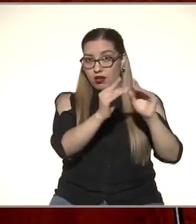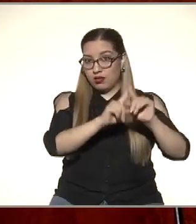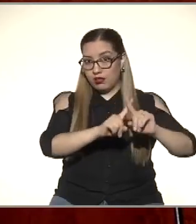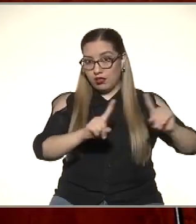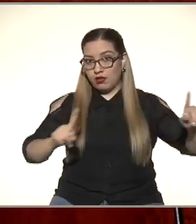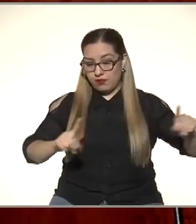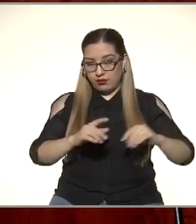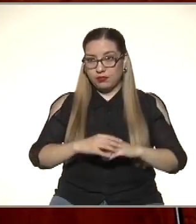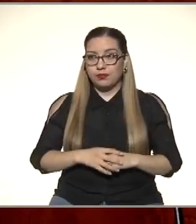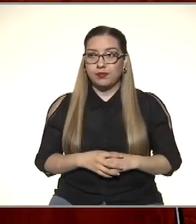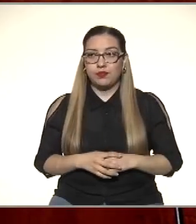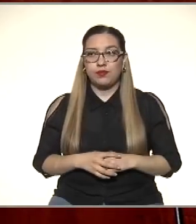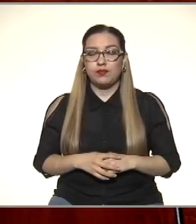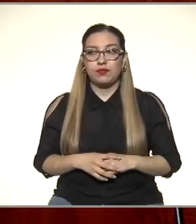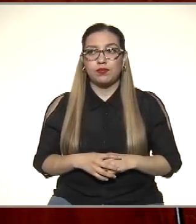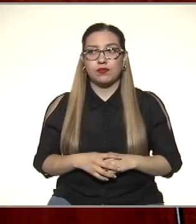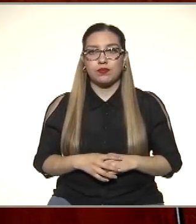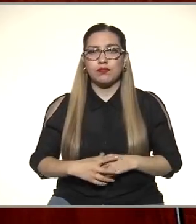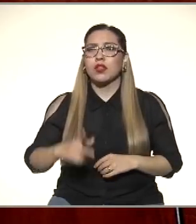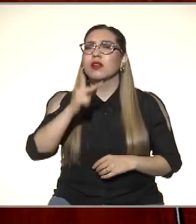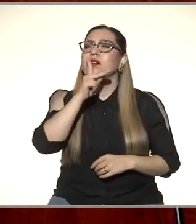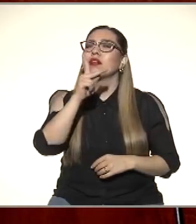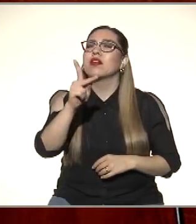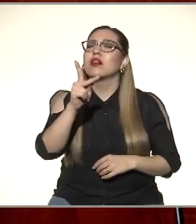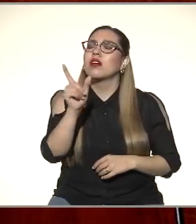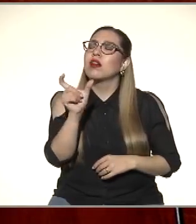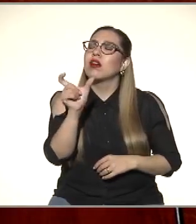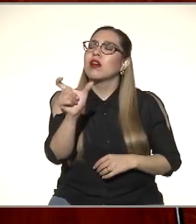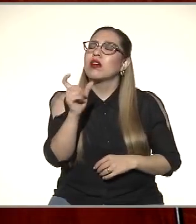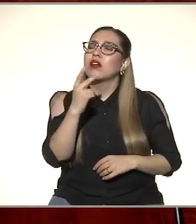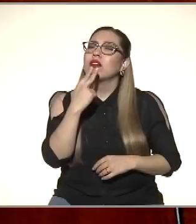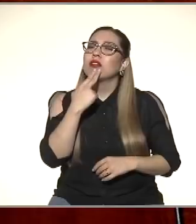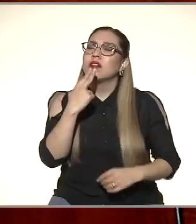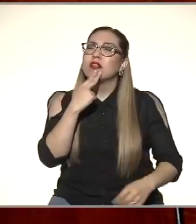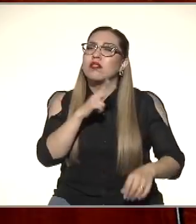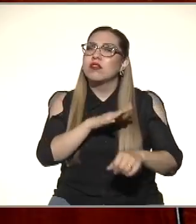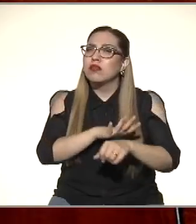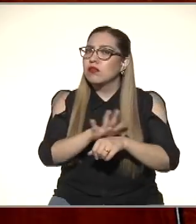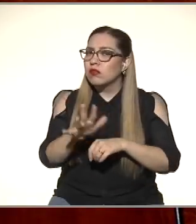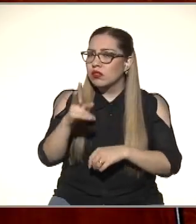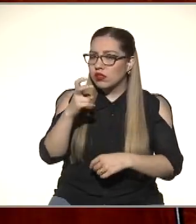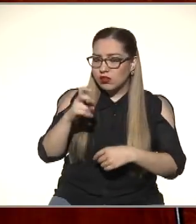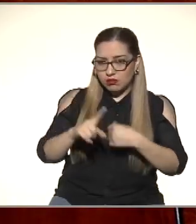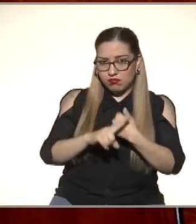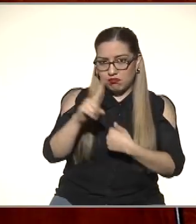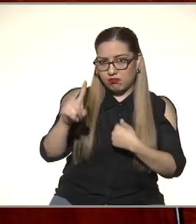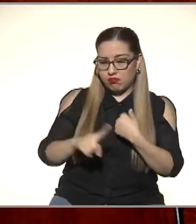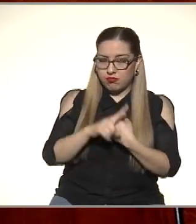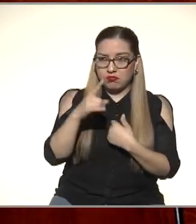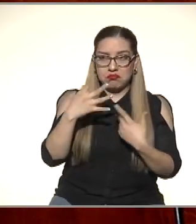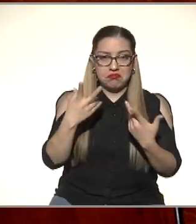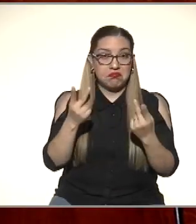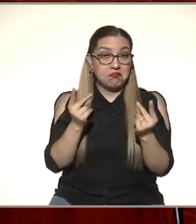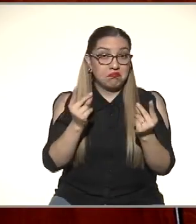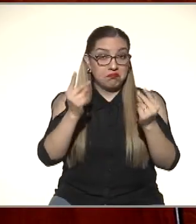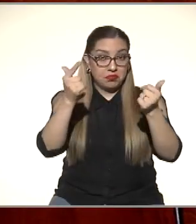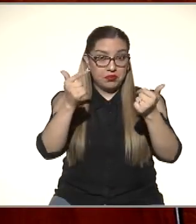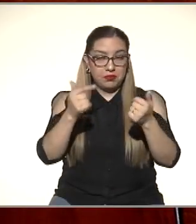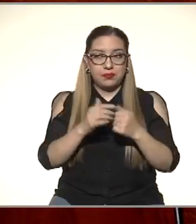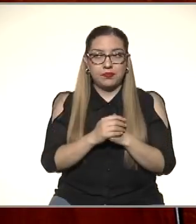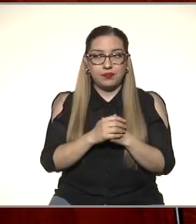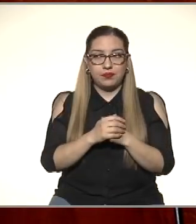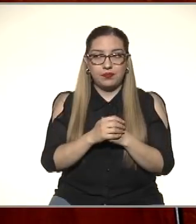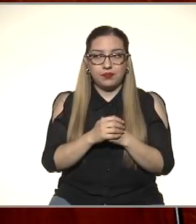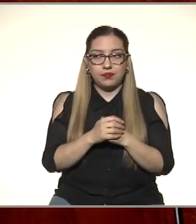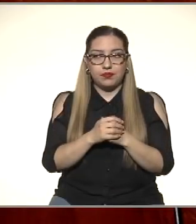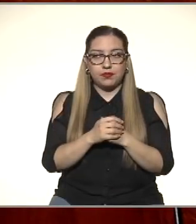todo estas. ¿Qué palabras usamos para este problema? Y inmediatamente, por ejemplo, la otra o el